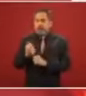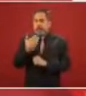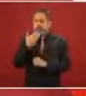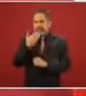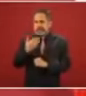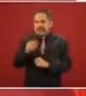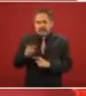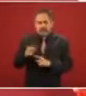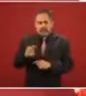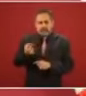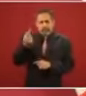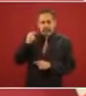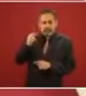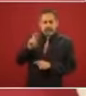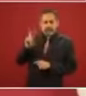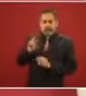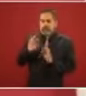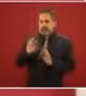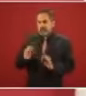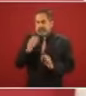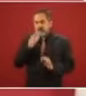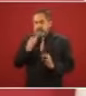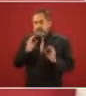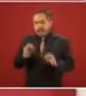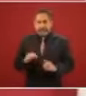el pasado fin de semana.